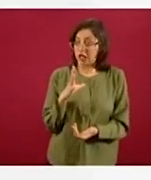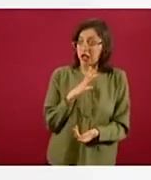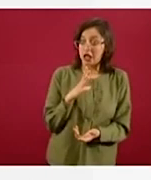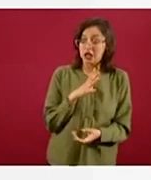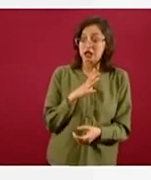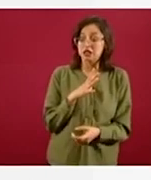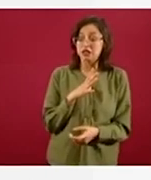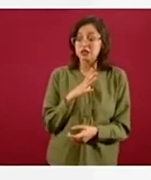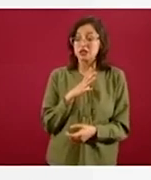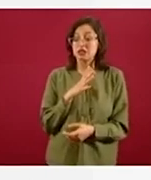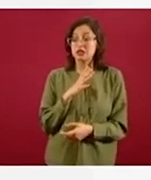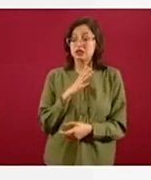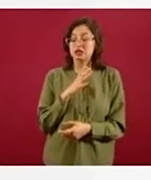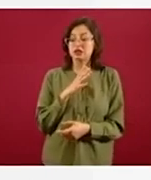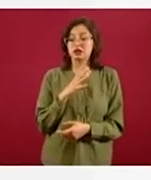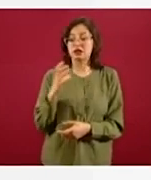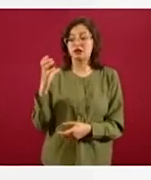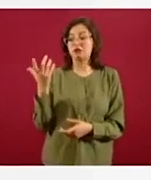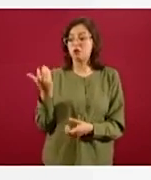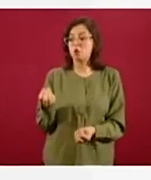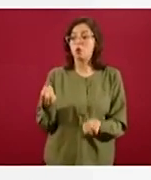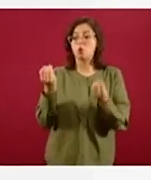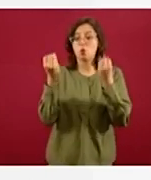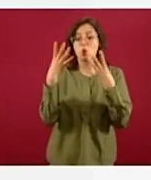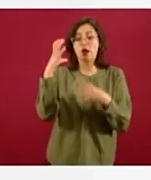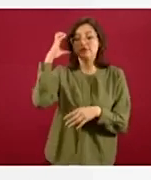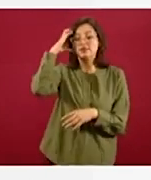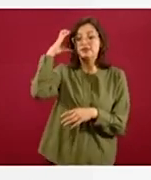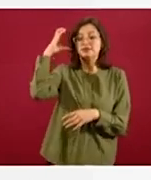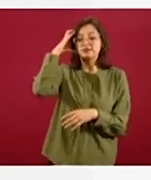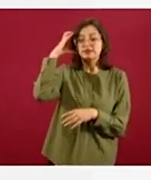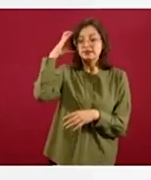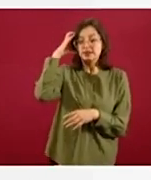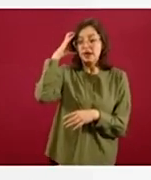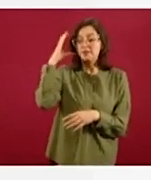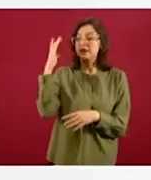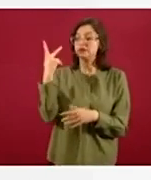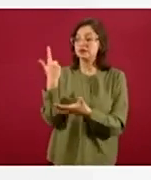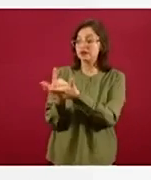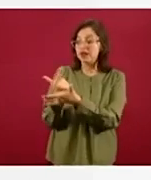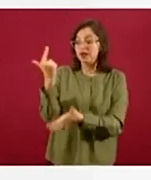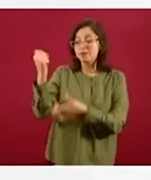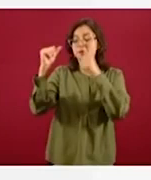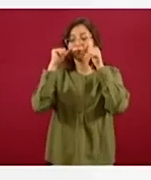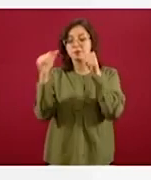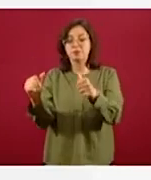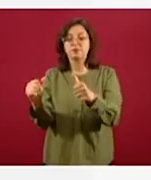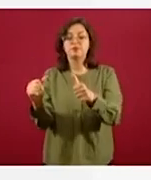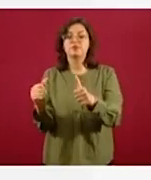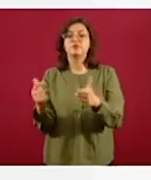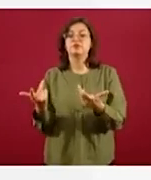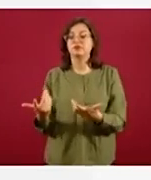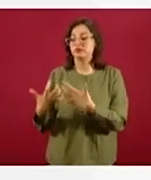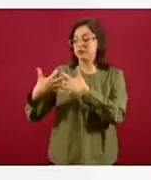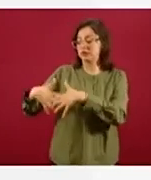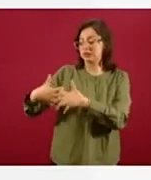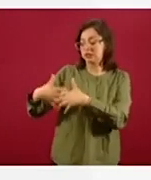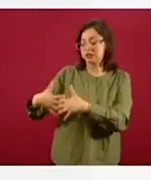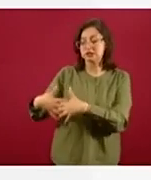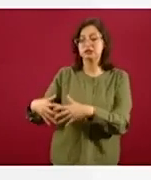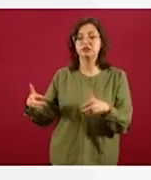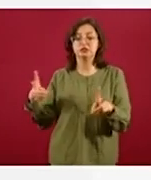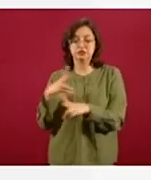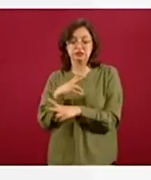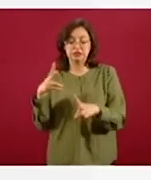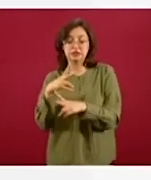a cada una de las camas que se necesitan para atender a los pacientes graves, el número de ventiladores mecánicos también